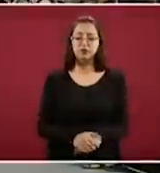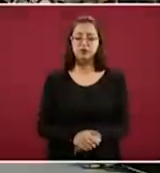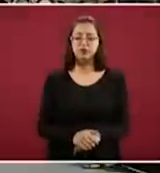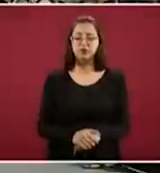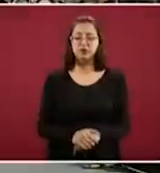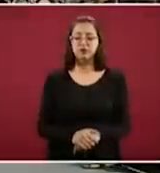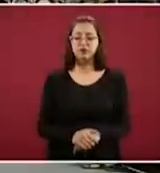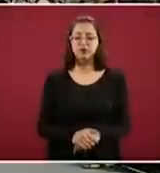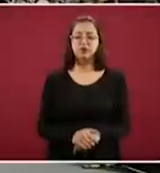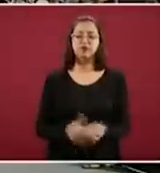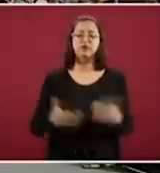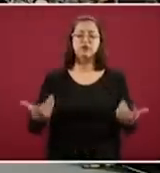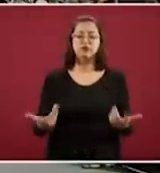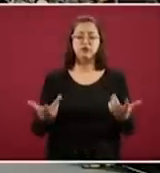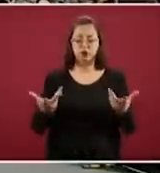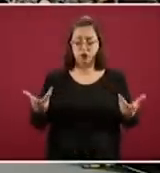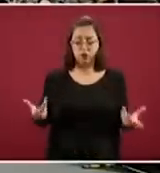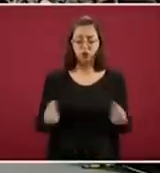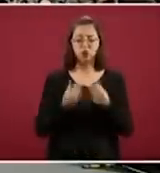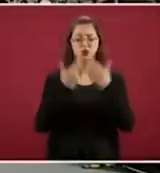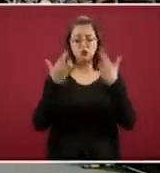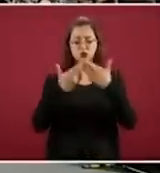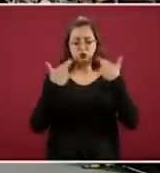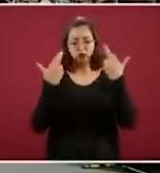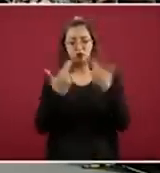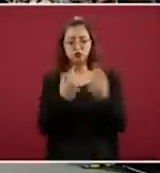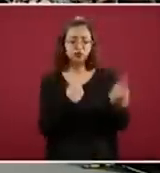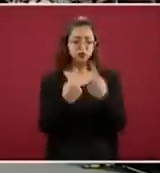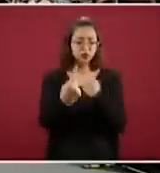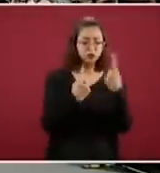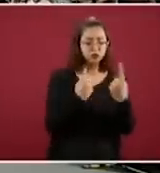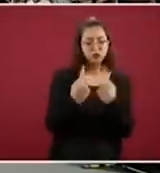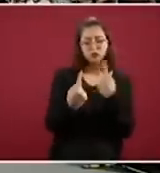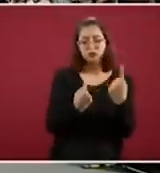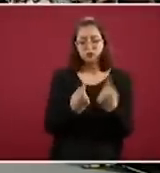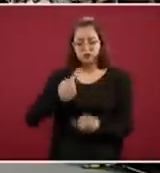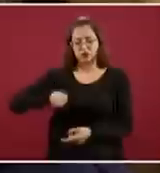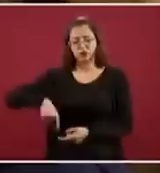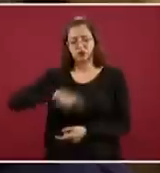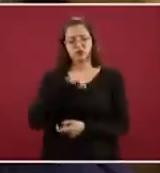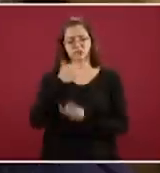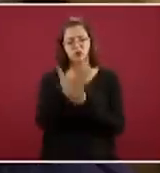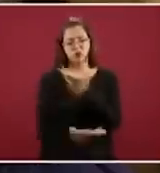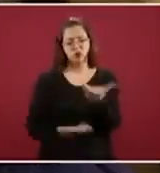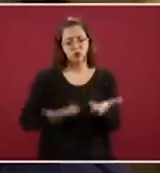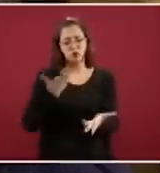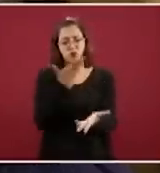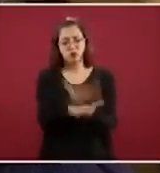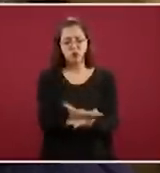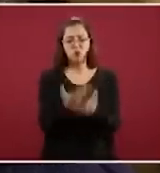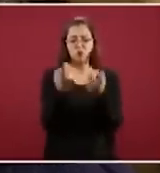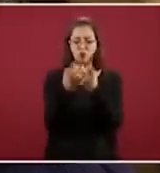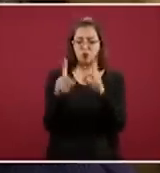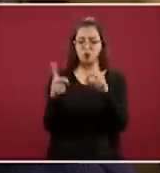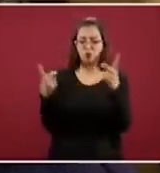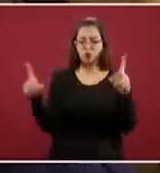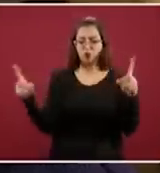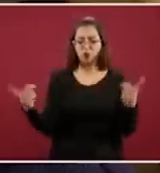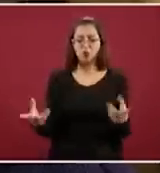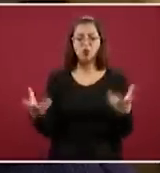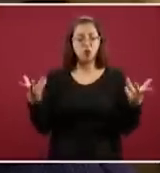atentamente una reunión de trabajo para plantearles nuestra propuesta de desarrollo de